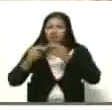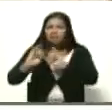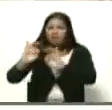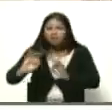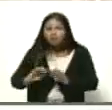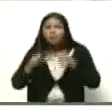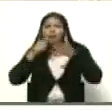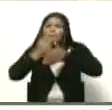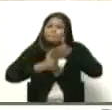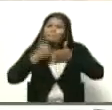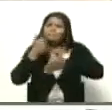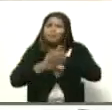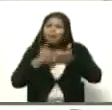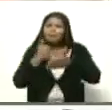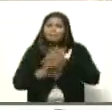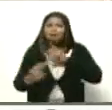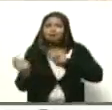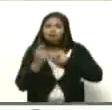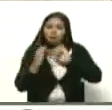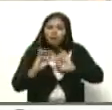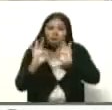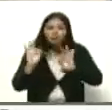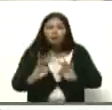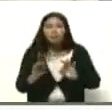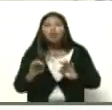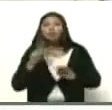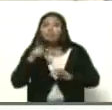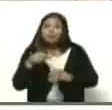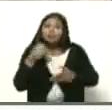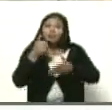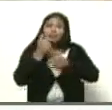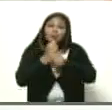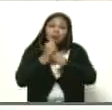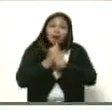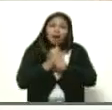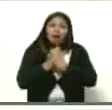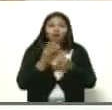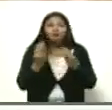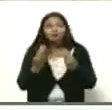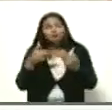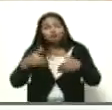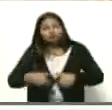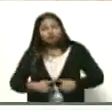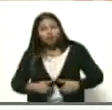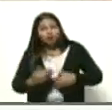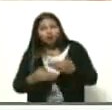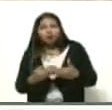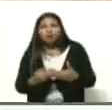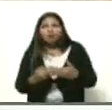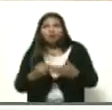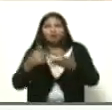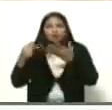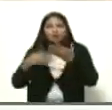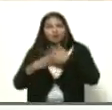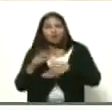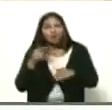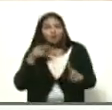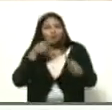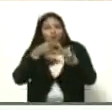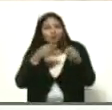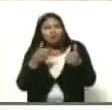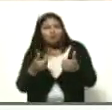en constante debate y que sigue, por supuesto, trabajando con mucho esmero porque las cosas vayan por un